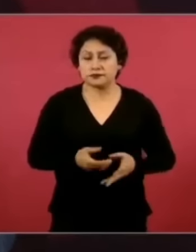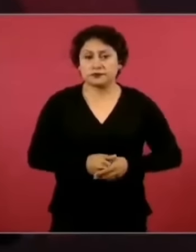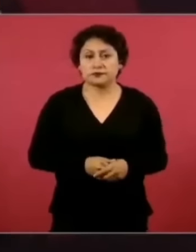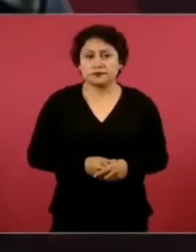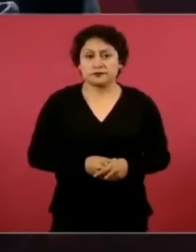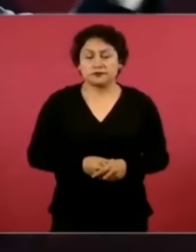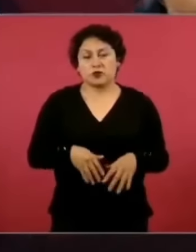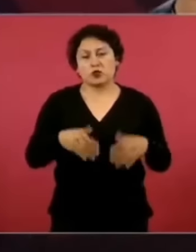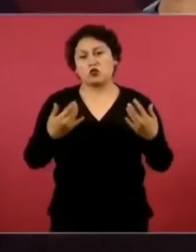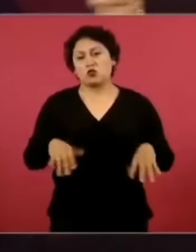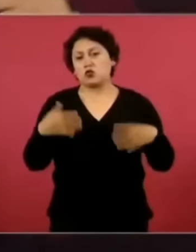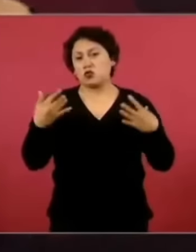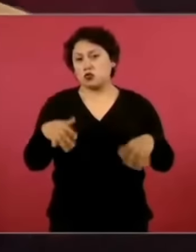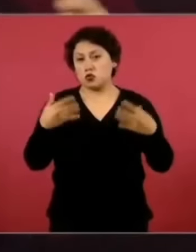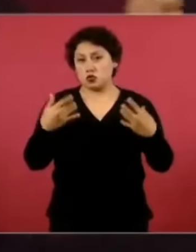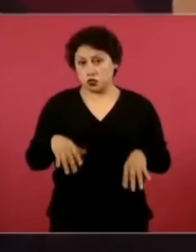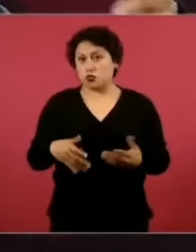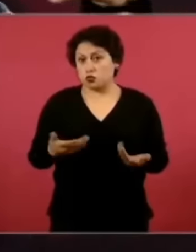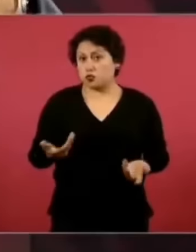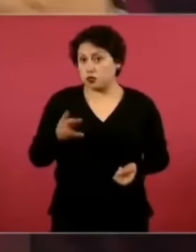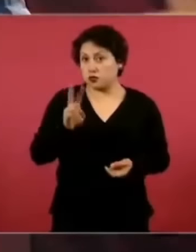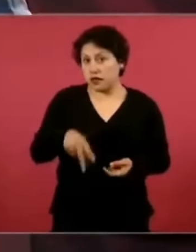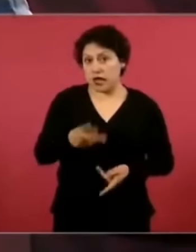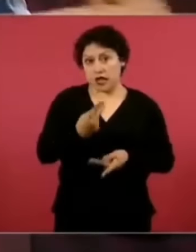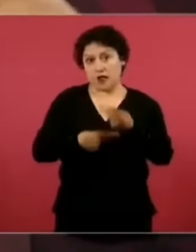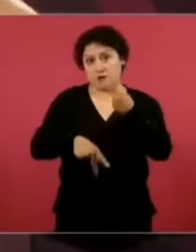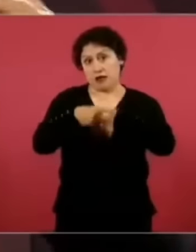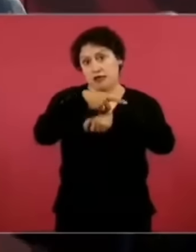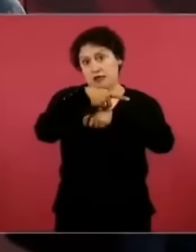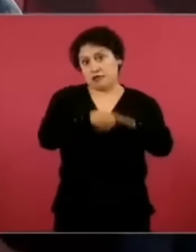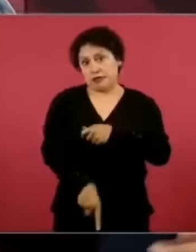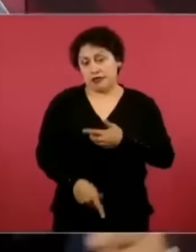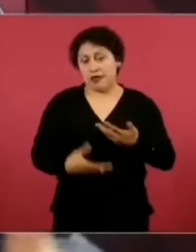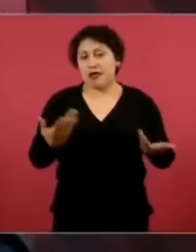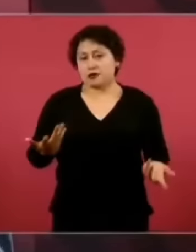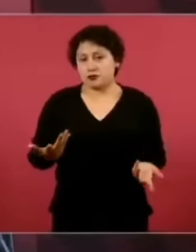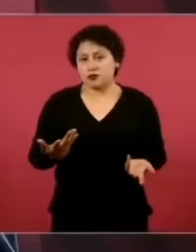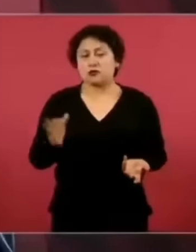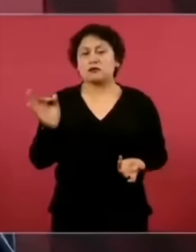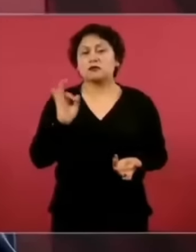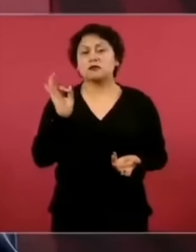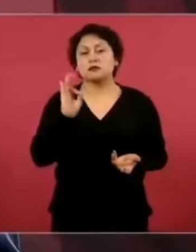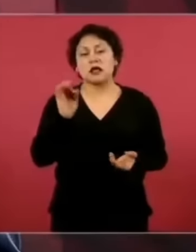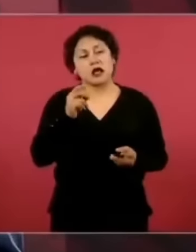el daño que hubiese causado esa bala.